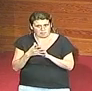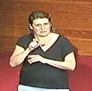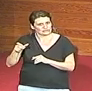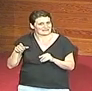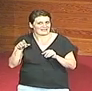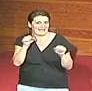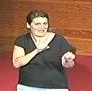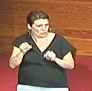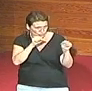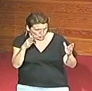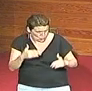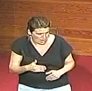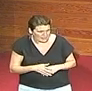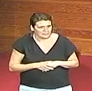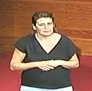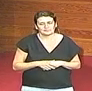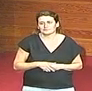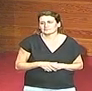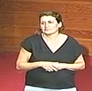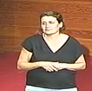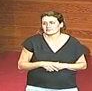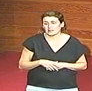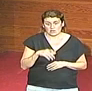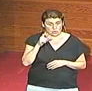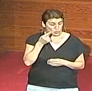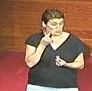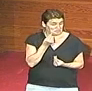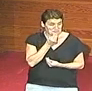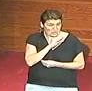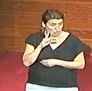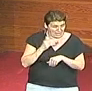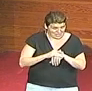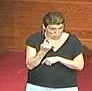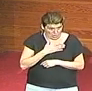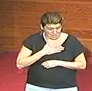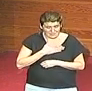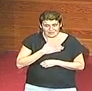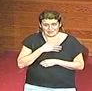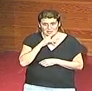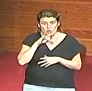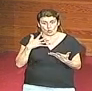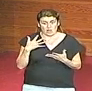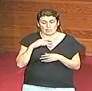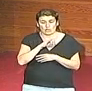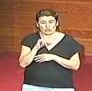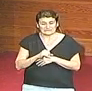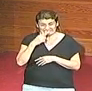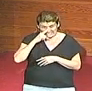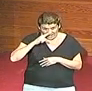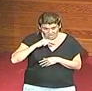bastantes. Mucha gente se está pagando. Vamos, una de mis mejores amigas, cuando estuvimos en la crisis de Tailandia hace unos